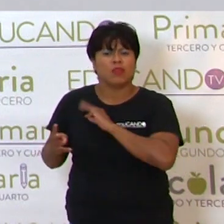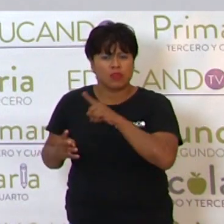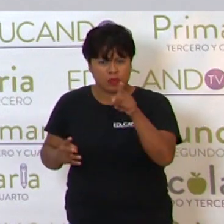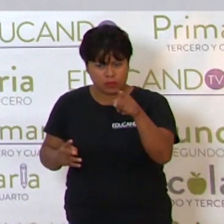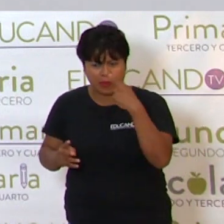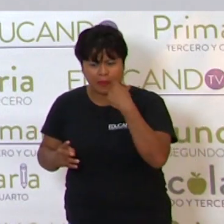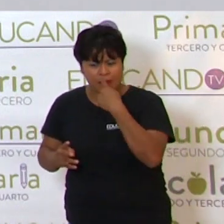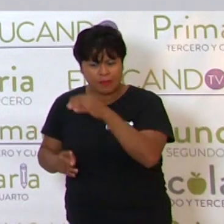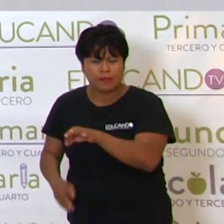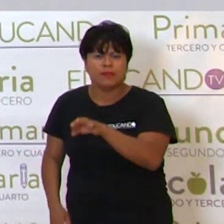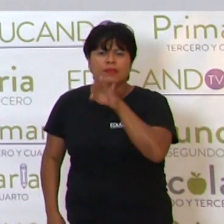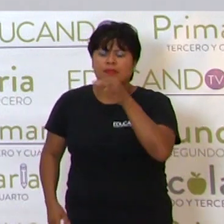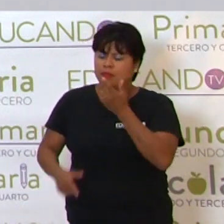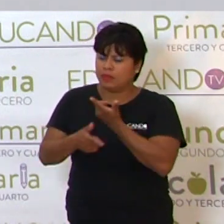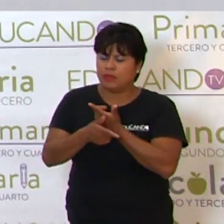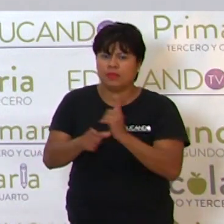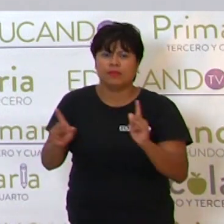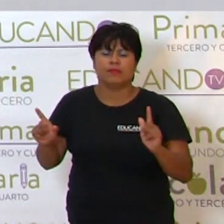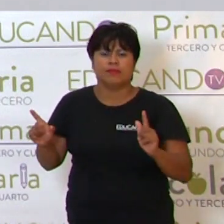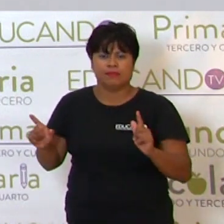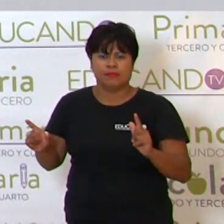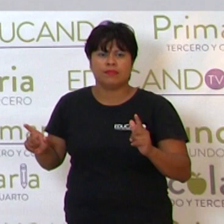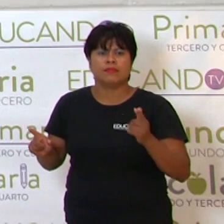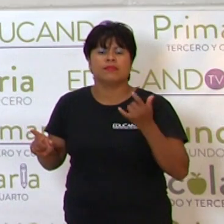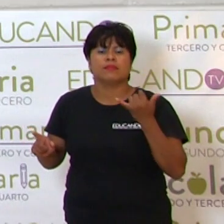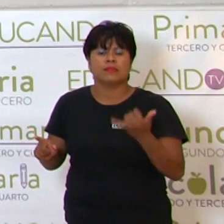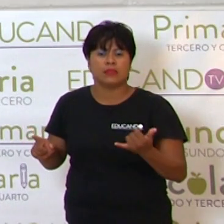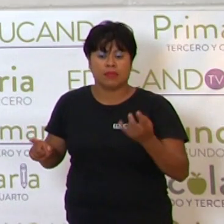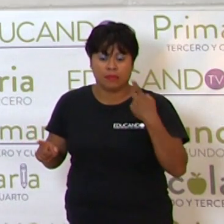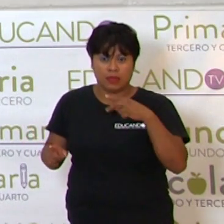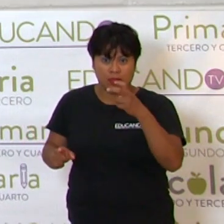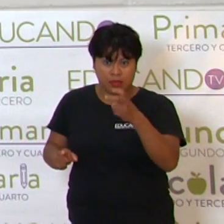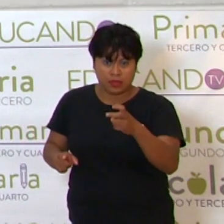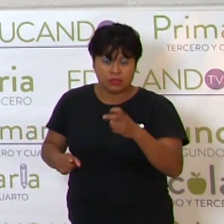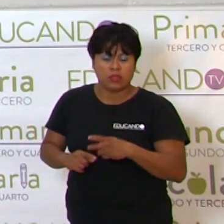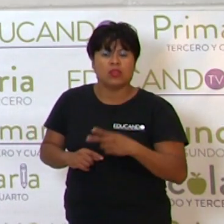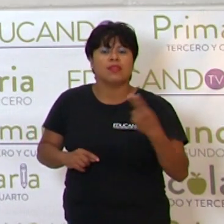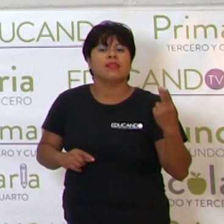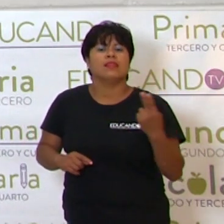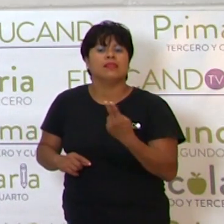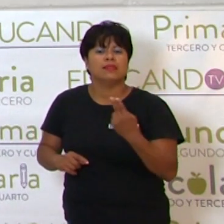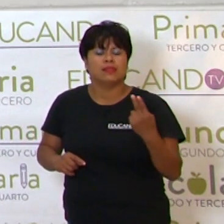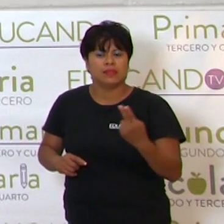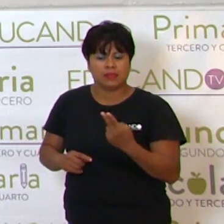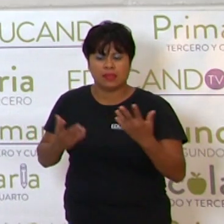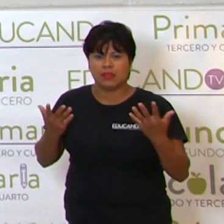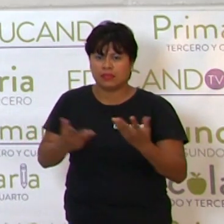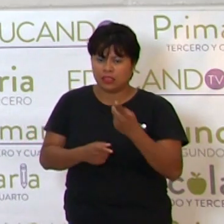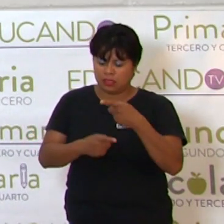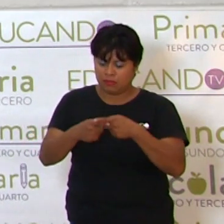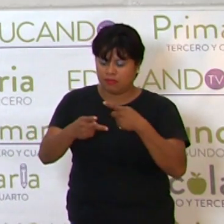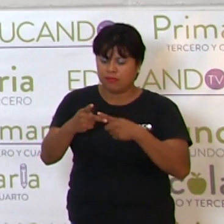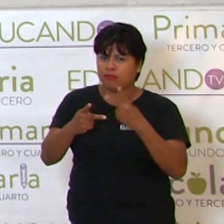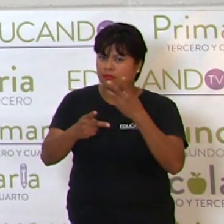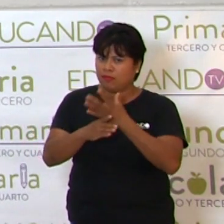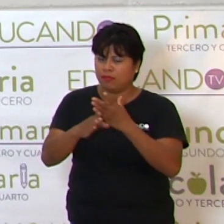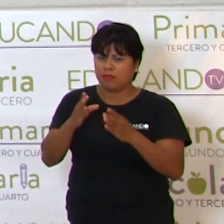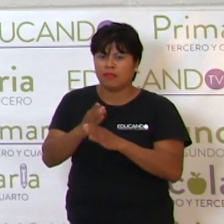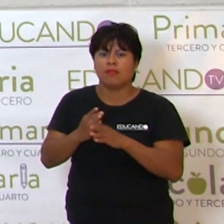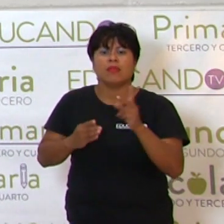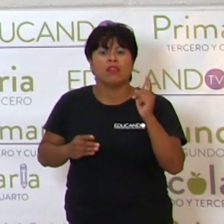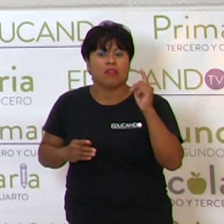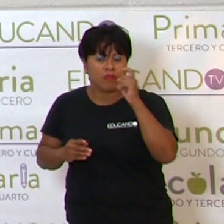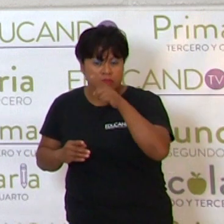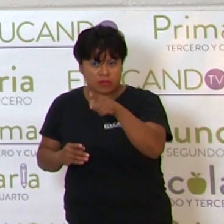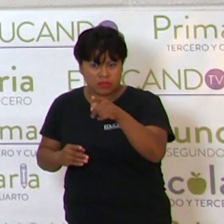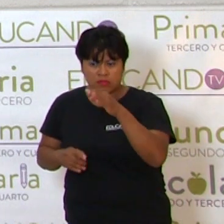elegir el que quieran, y para esto necesitan hacer dos cosas. Es difícil que